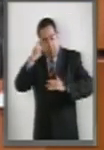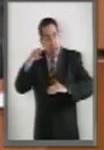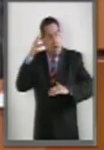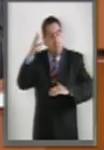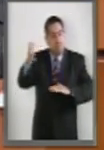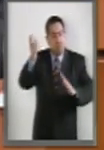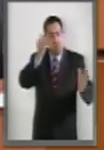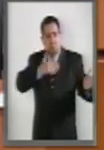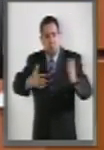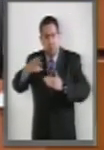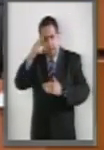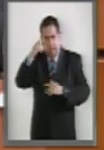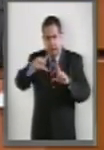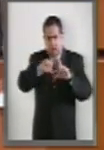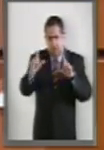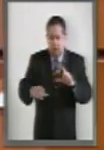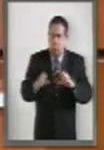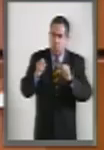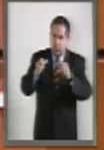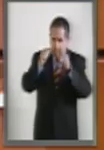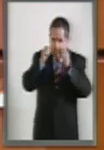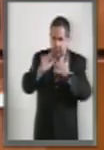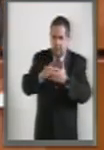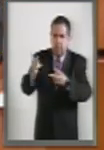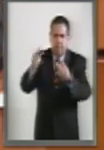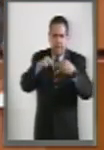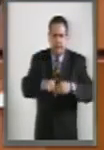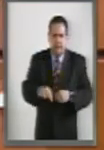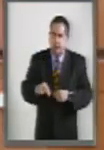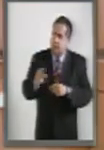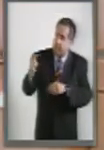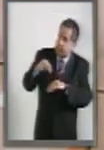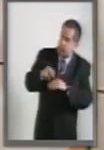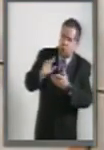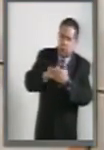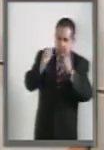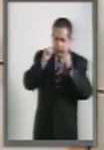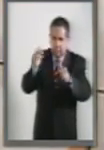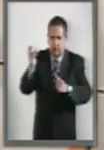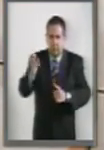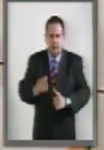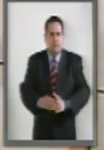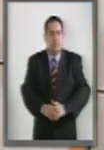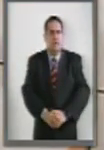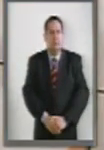desarrollo nacional. Muchas gracias por su presencia y por su disposición, señor secretario.